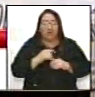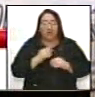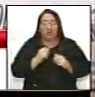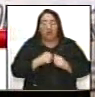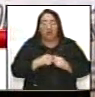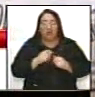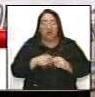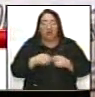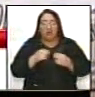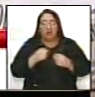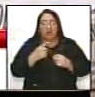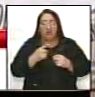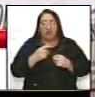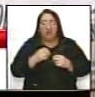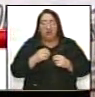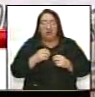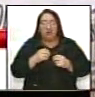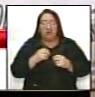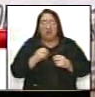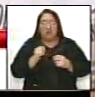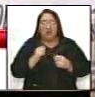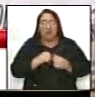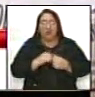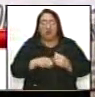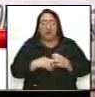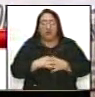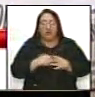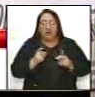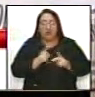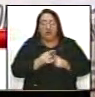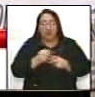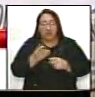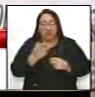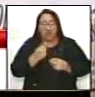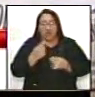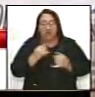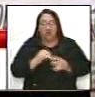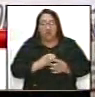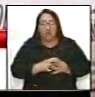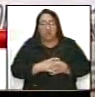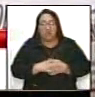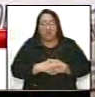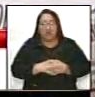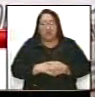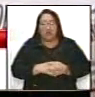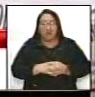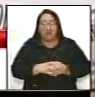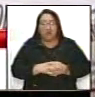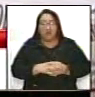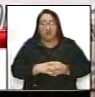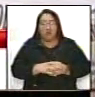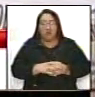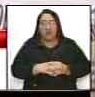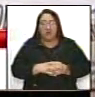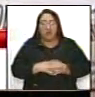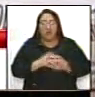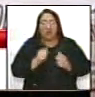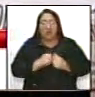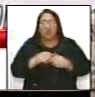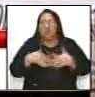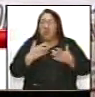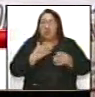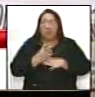a cómo está la situación de los MIGs. Hay informaciones de que los MIGs ya no están en condiciones de